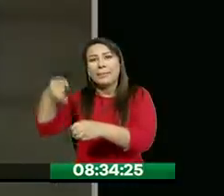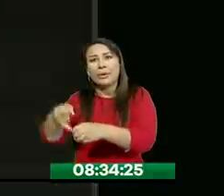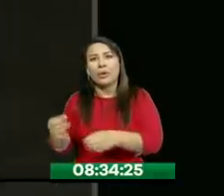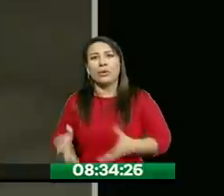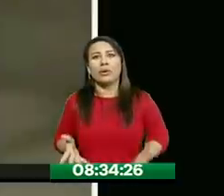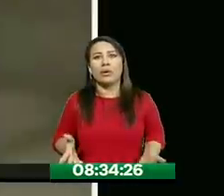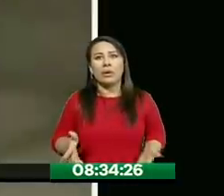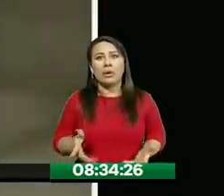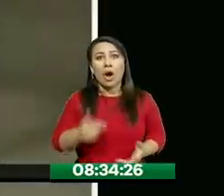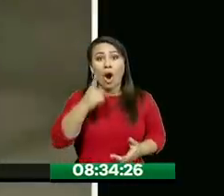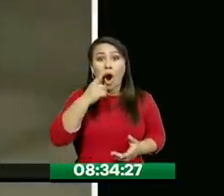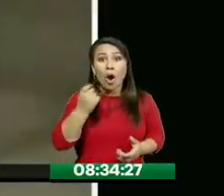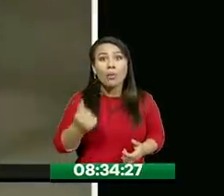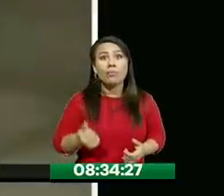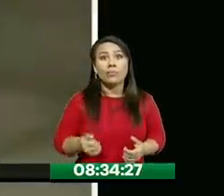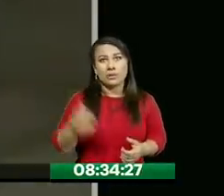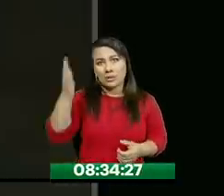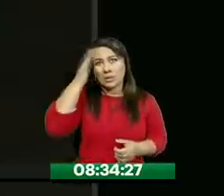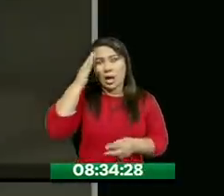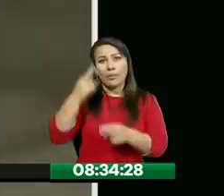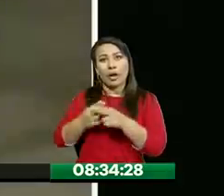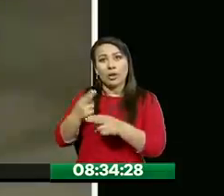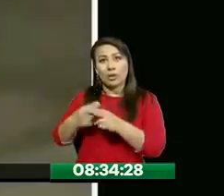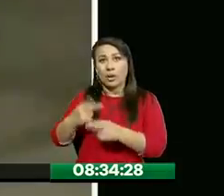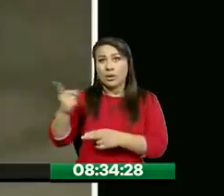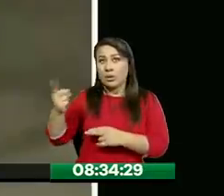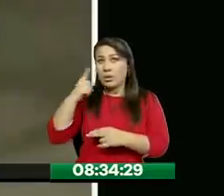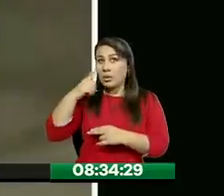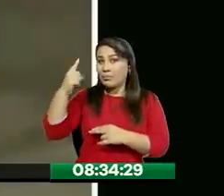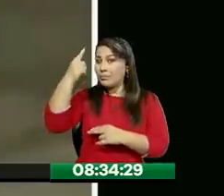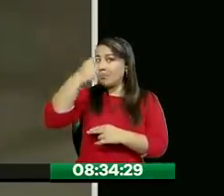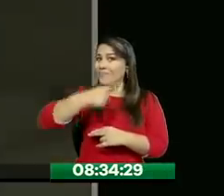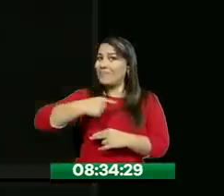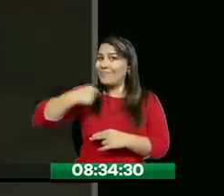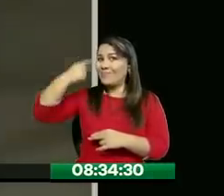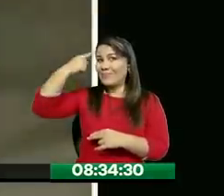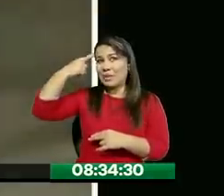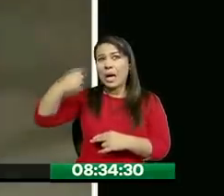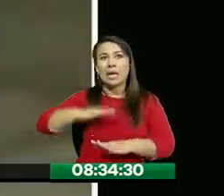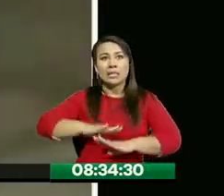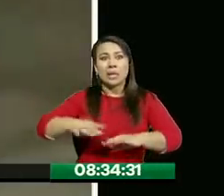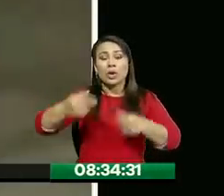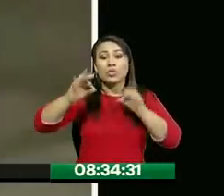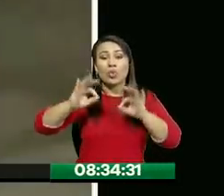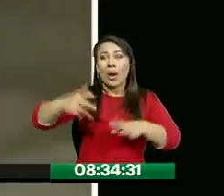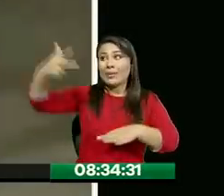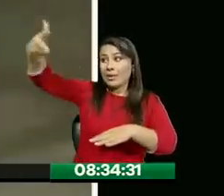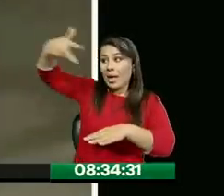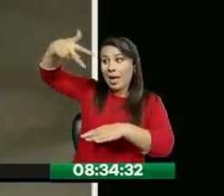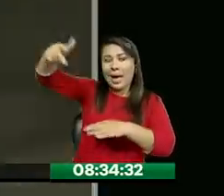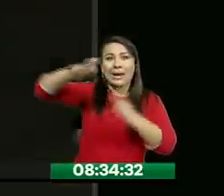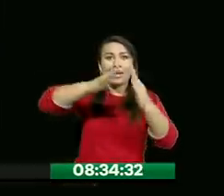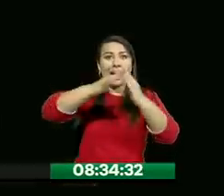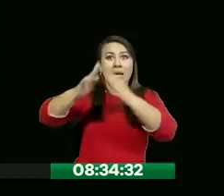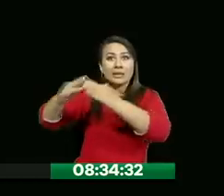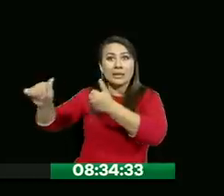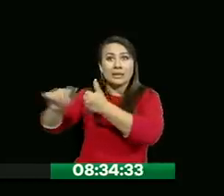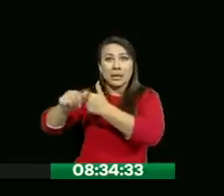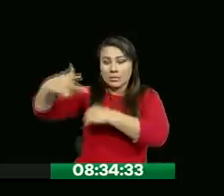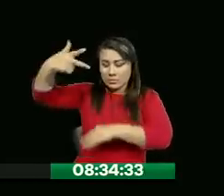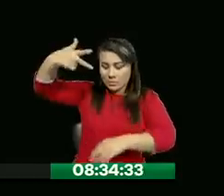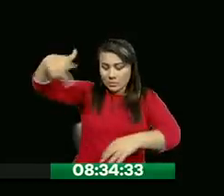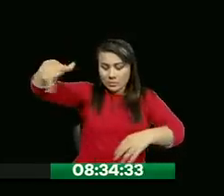se coordinaron con ellos hace más de ya tres meses, ¿no? Por ejemplo, podemos acercarnos un poco. ¿Qué nomás se les pide a ellos para que puedan pasar